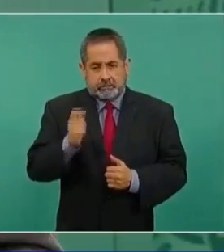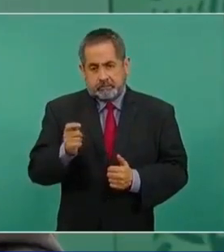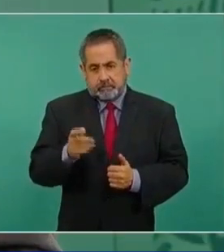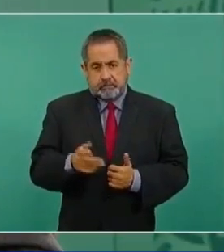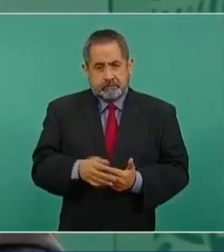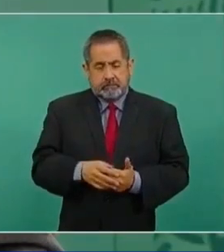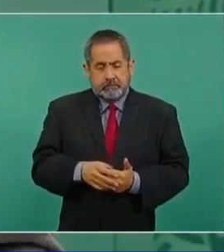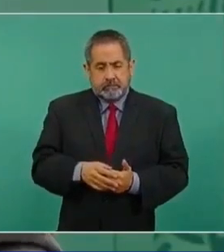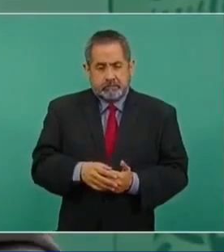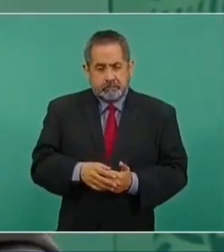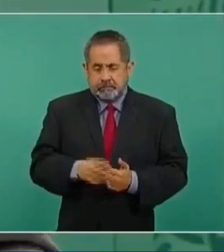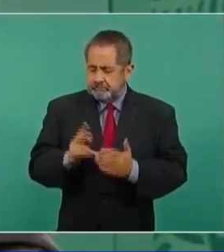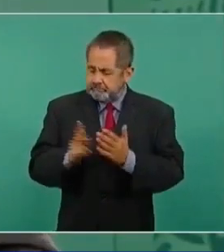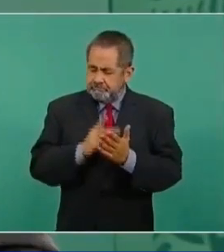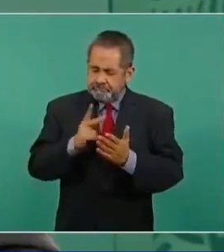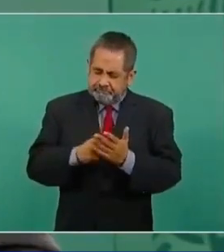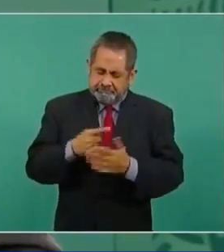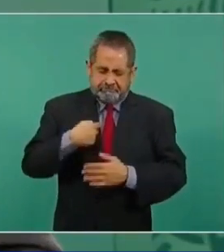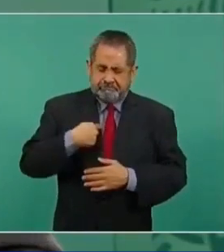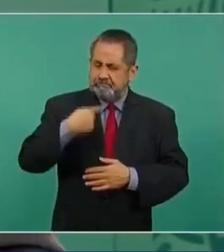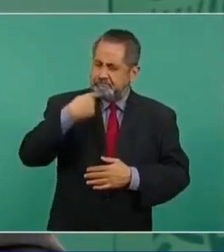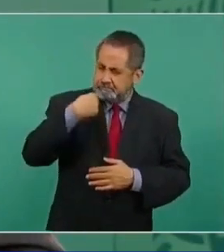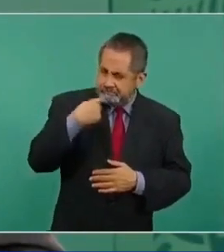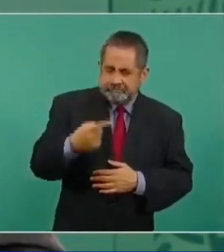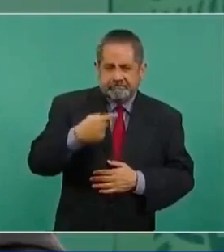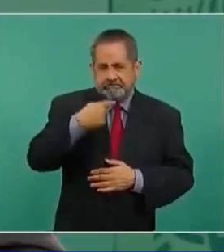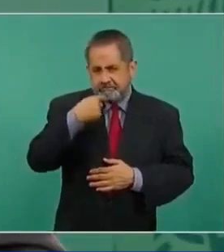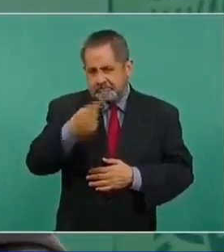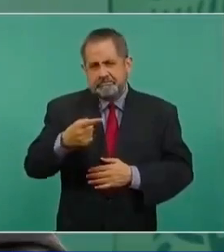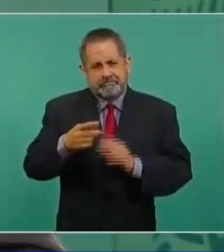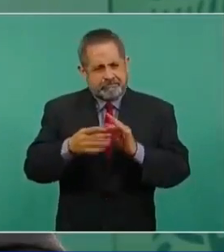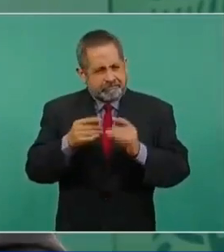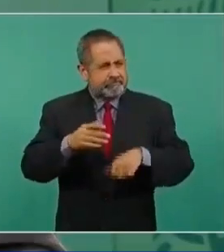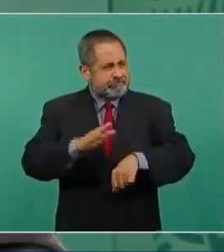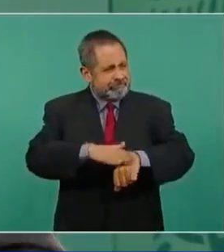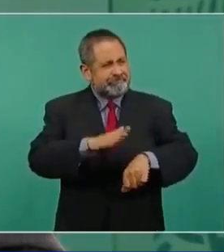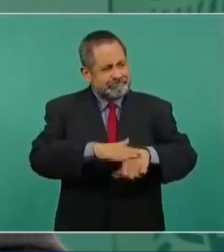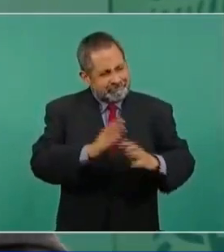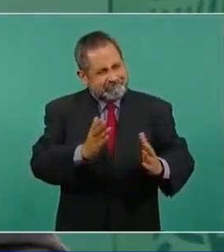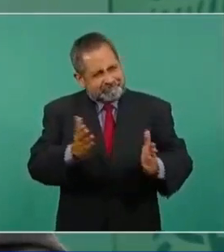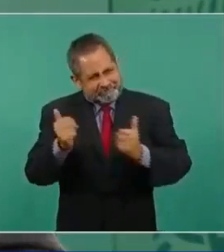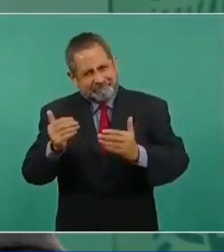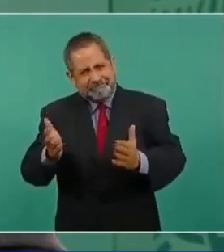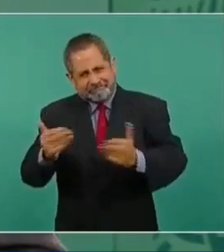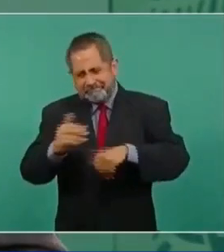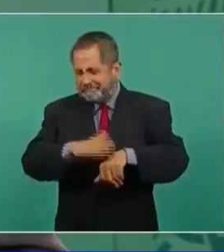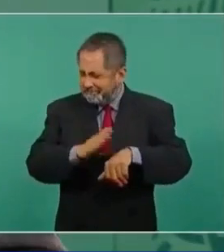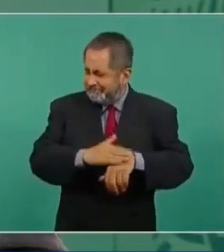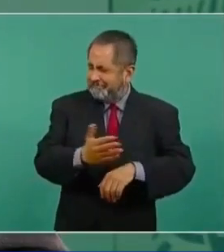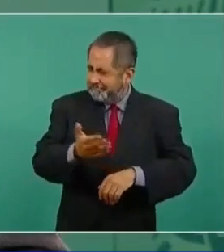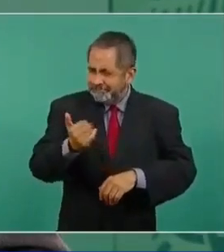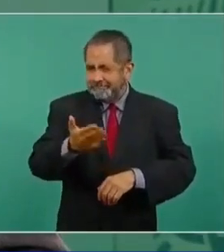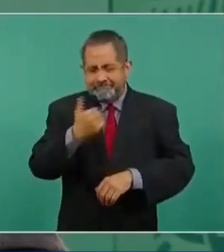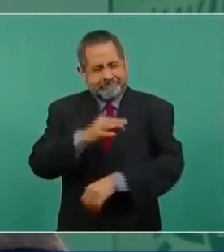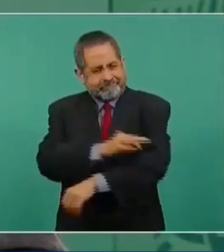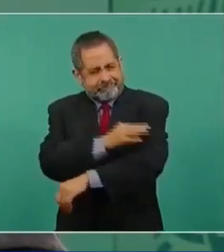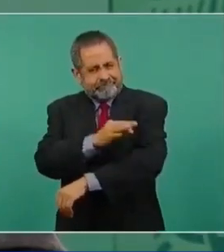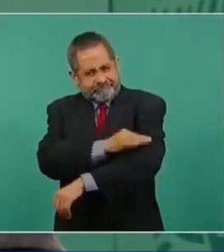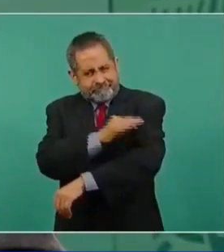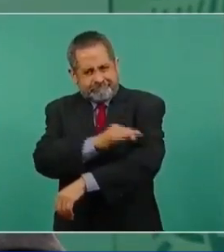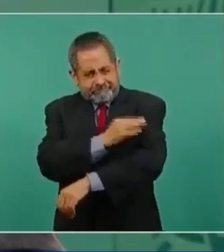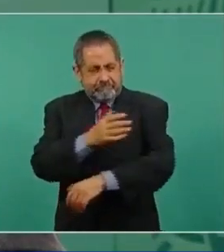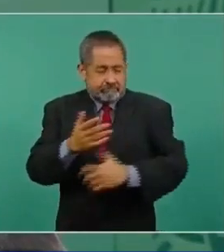y no voy a dejar de estar invitando a que se vacunen